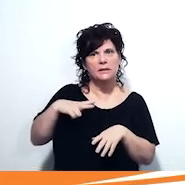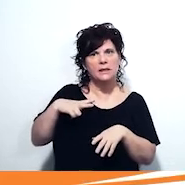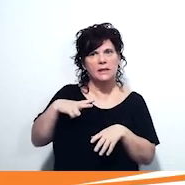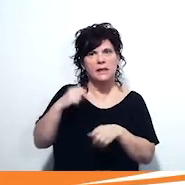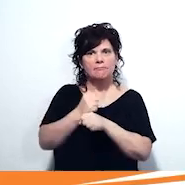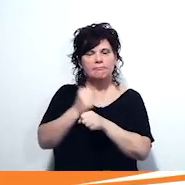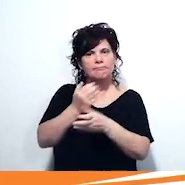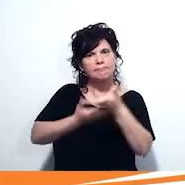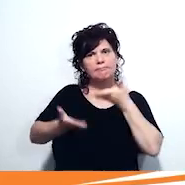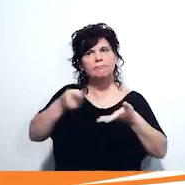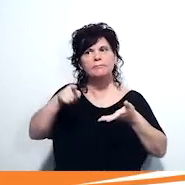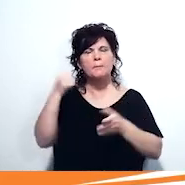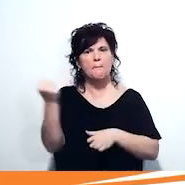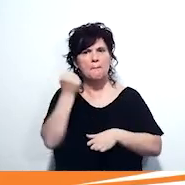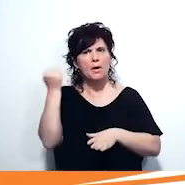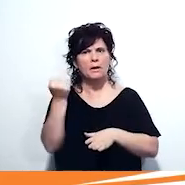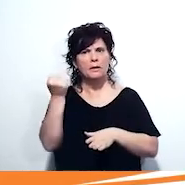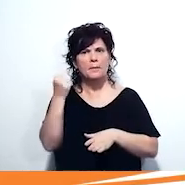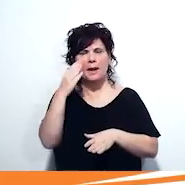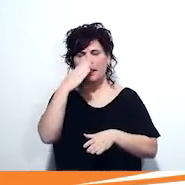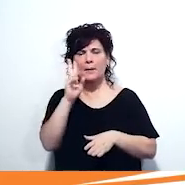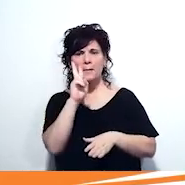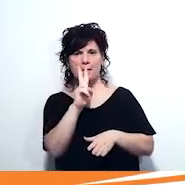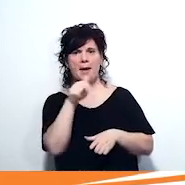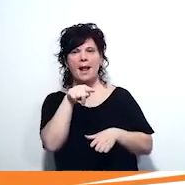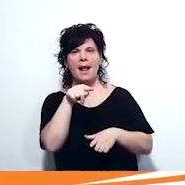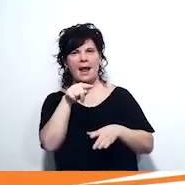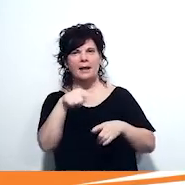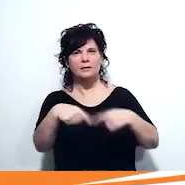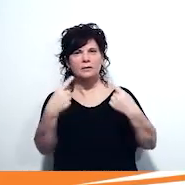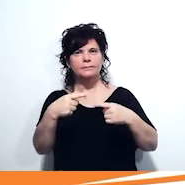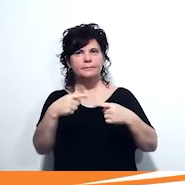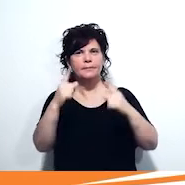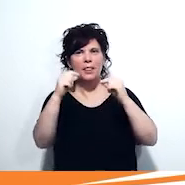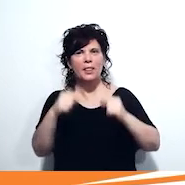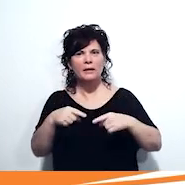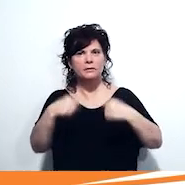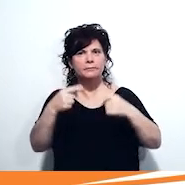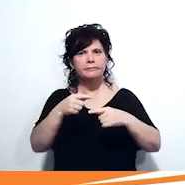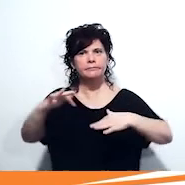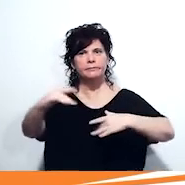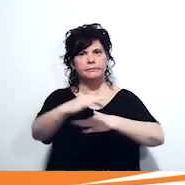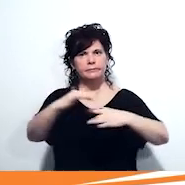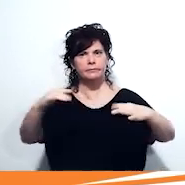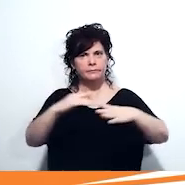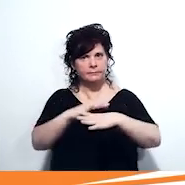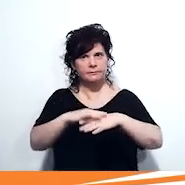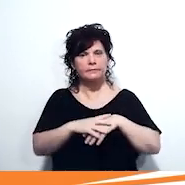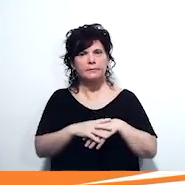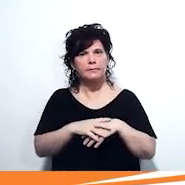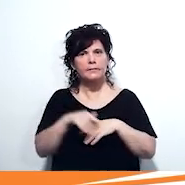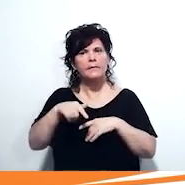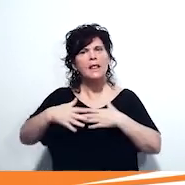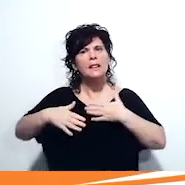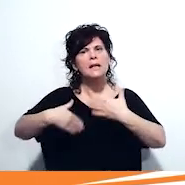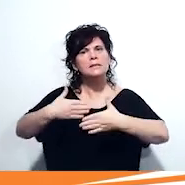datos, que son fundamentales para después determinar esto del flujo transfronterizo de datos. Entonces ellos dicen, instan a los Estados